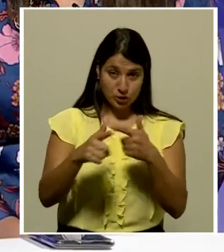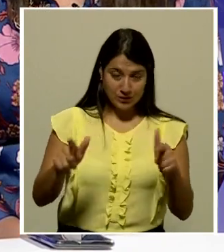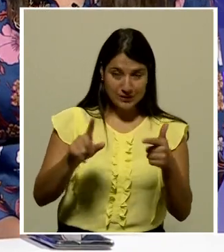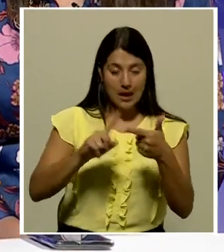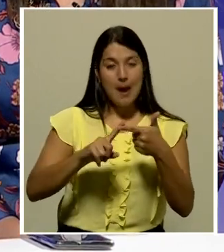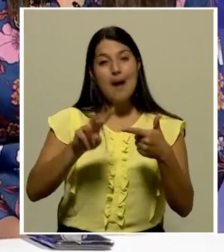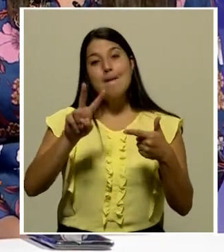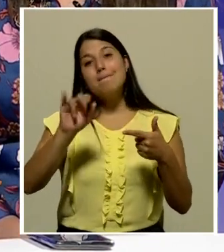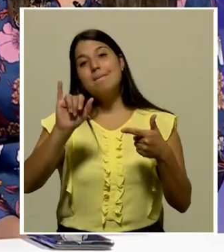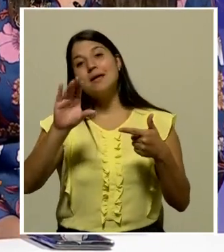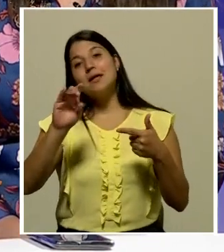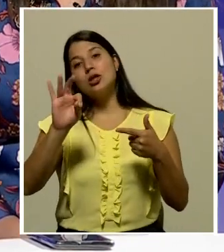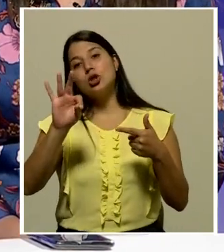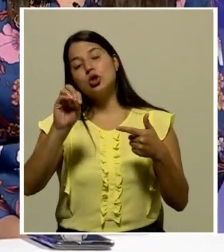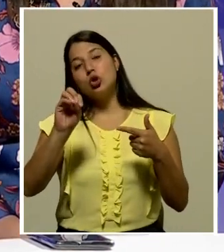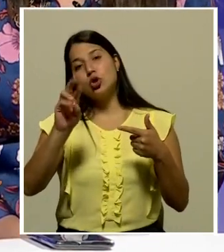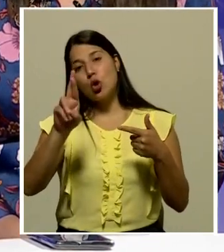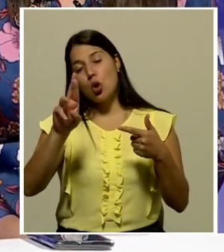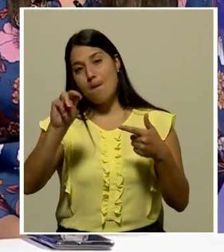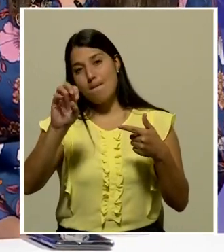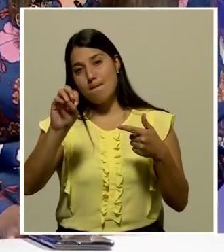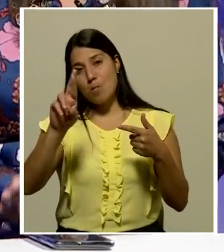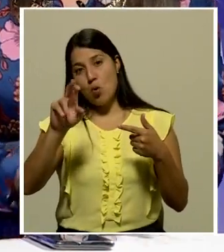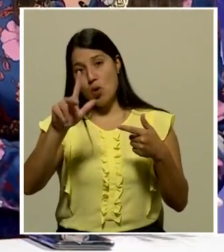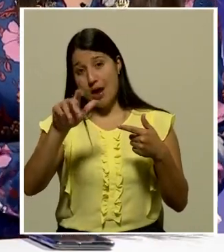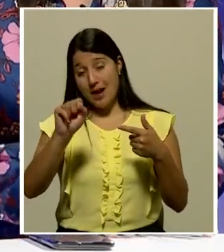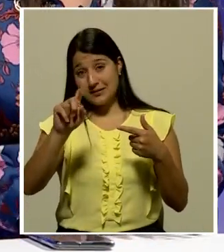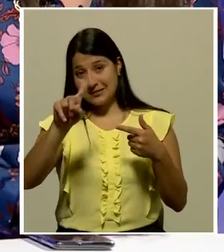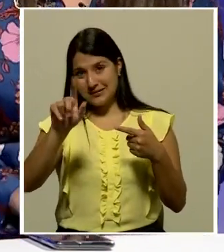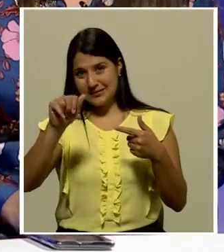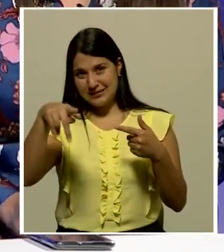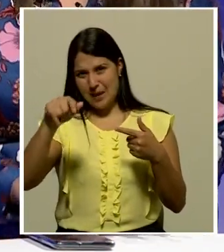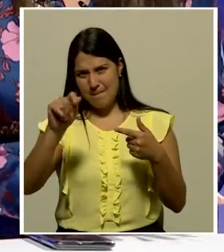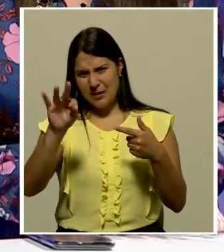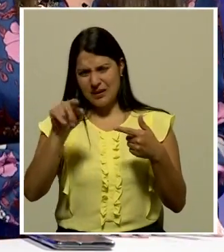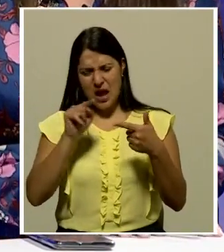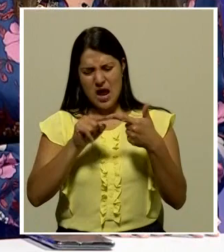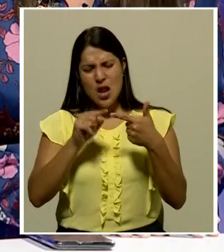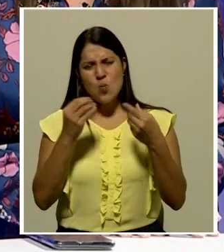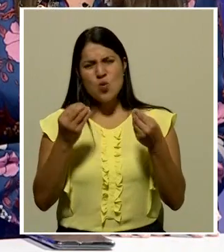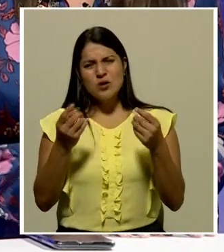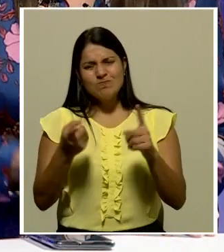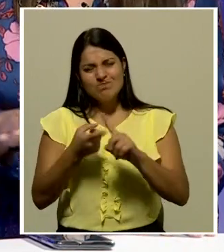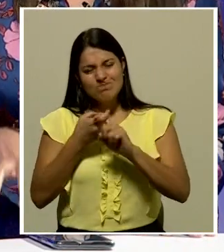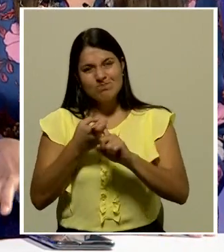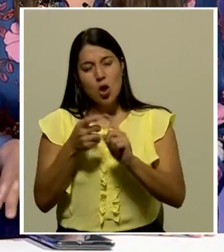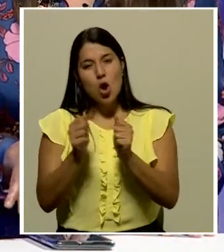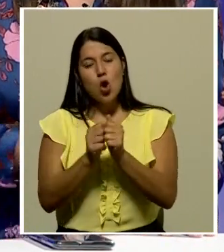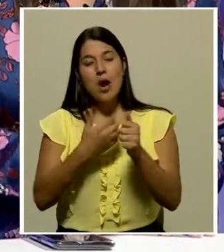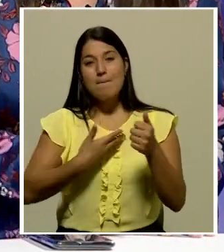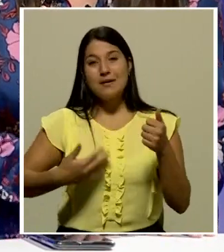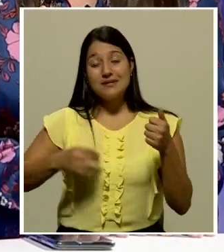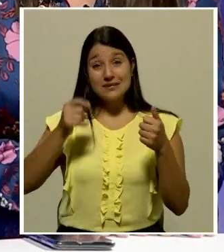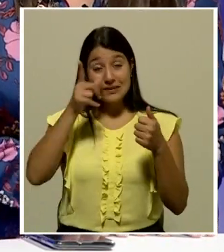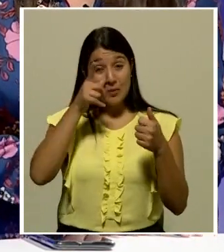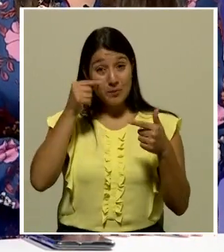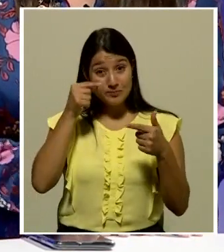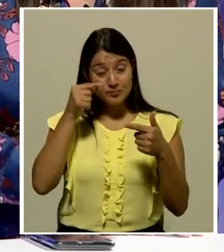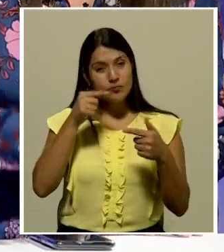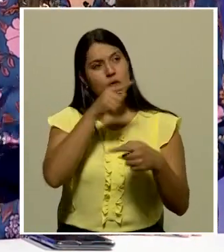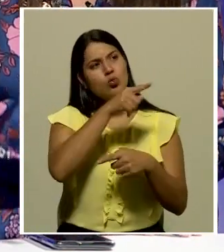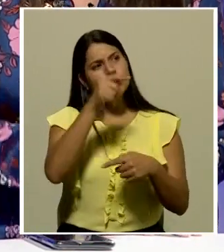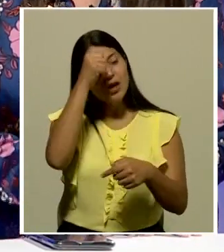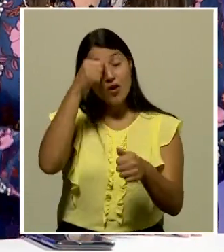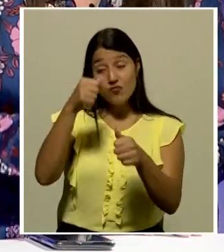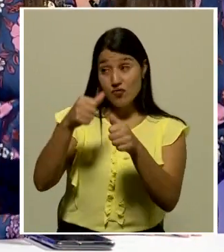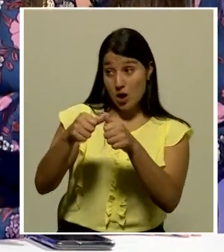Zapata, que era además un hombre muy cercano al presidente. Al entonces presidente don Luis Guillermo, que recordemos que por este caso del